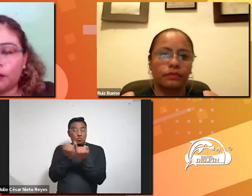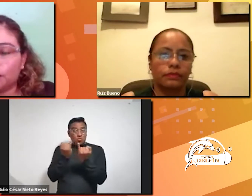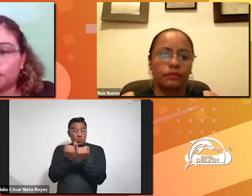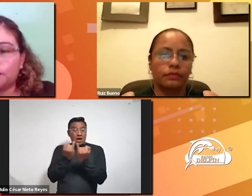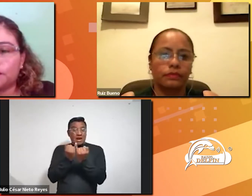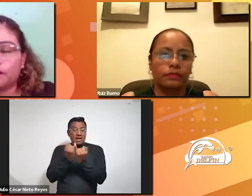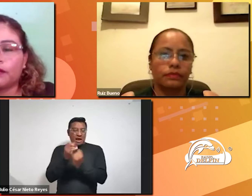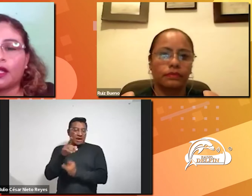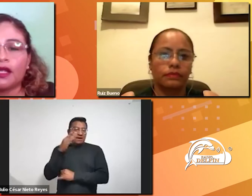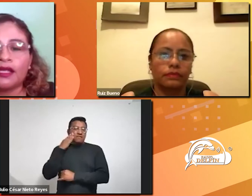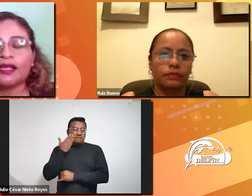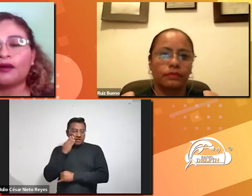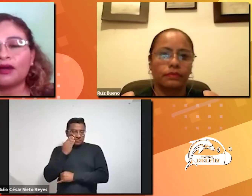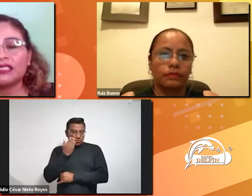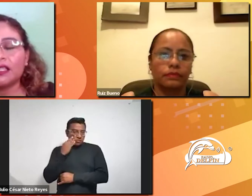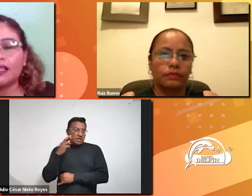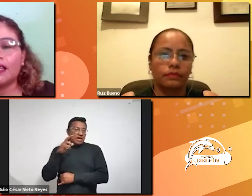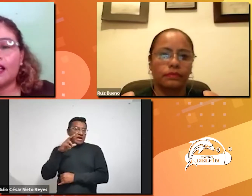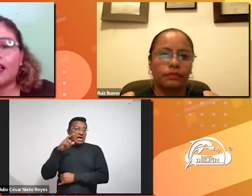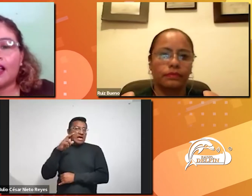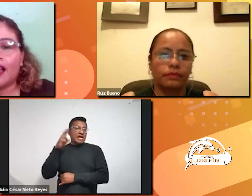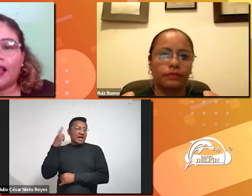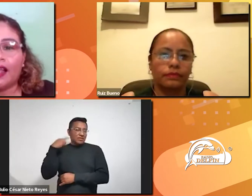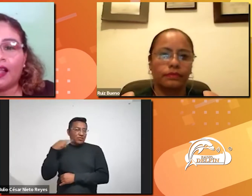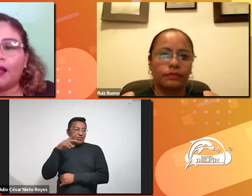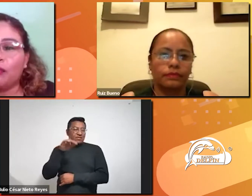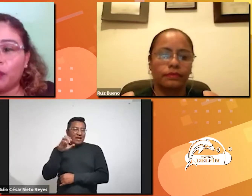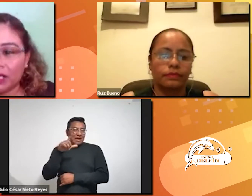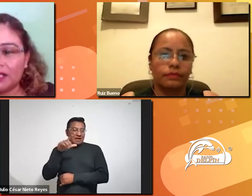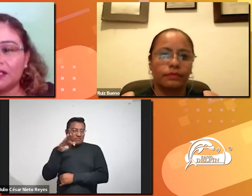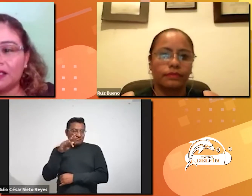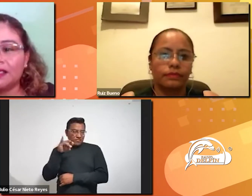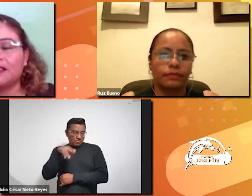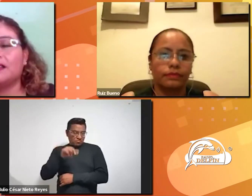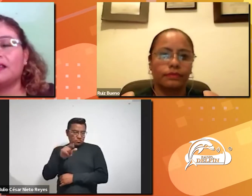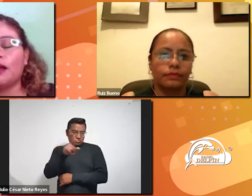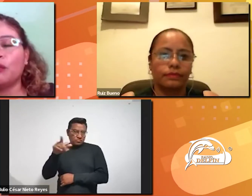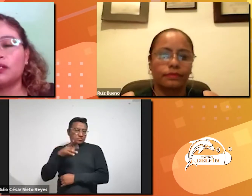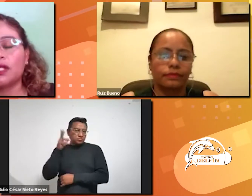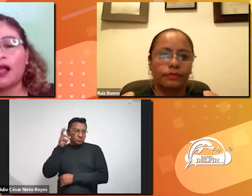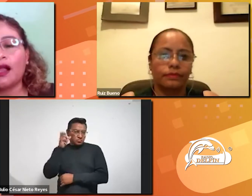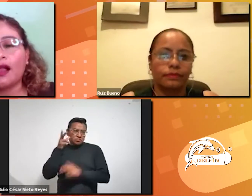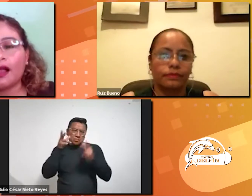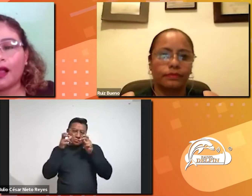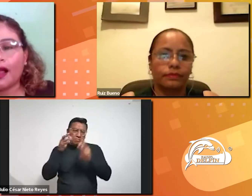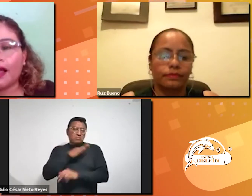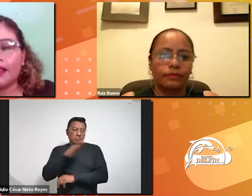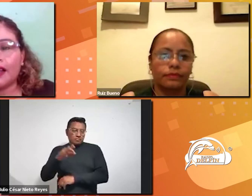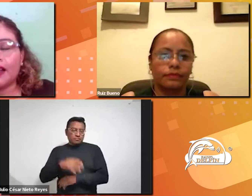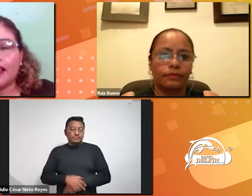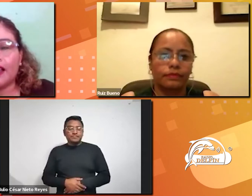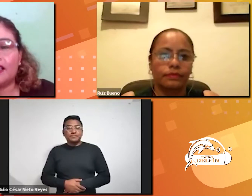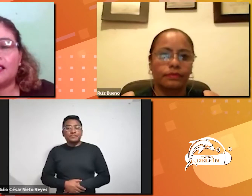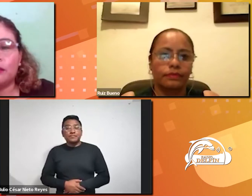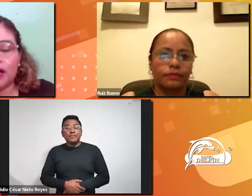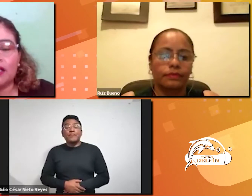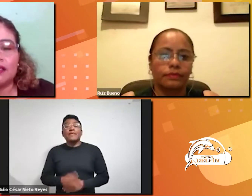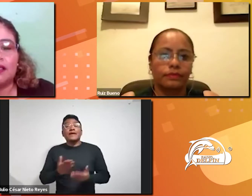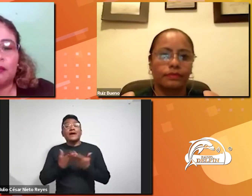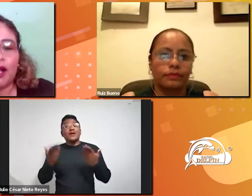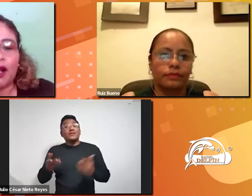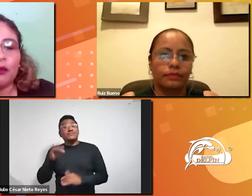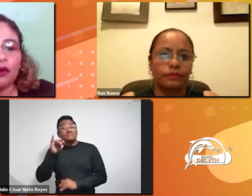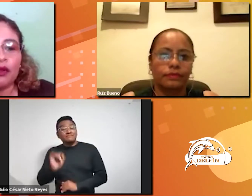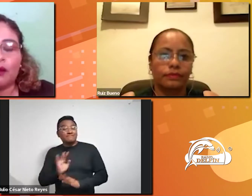de Facebook. Y ahora sí, pues damos a darle, sin